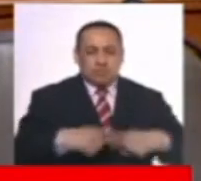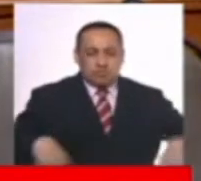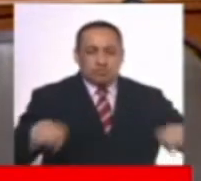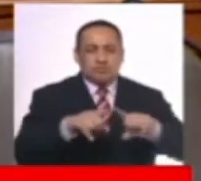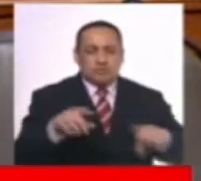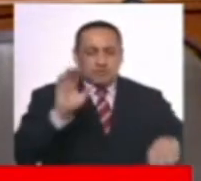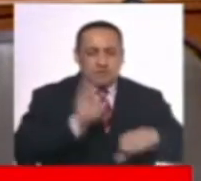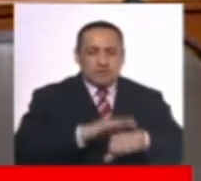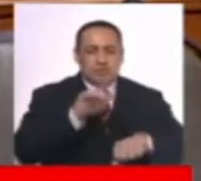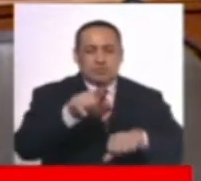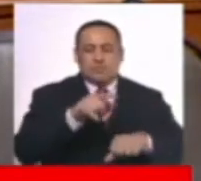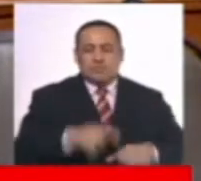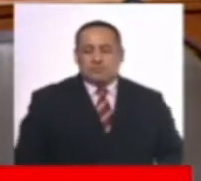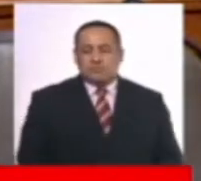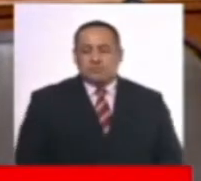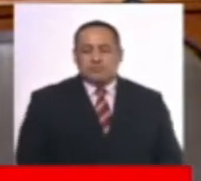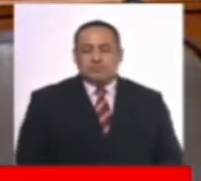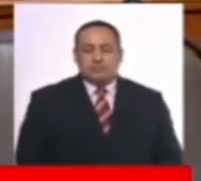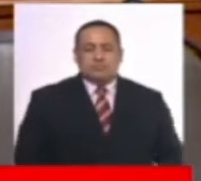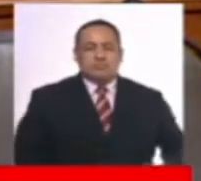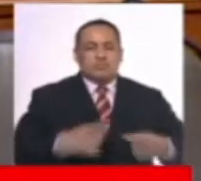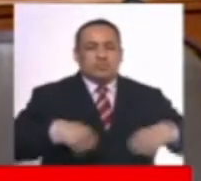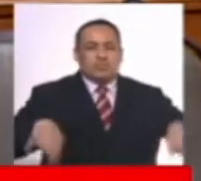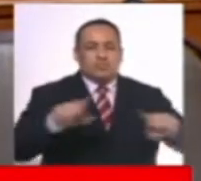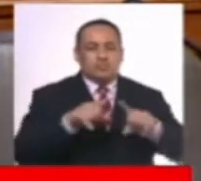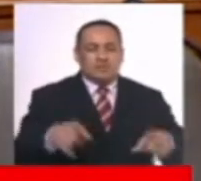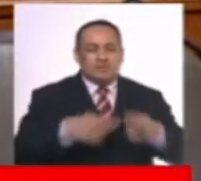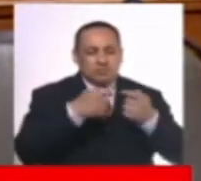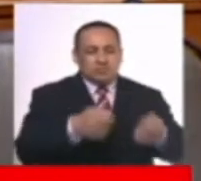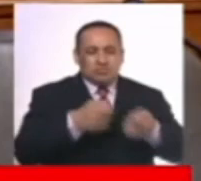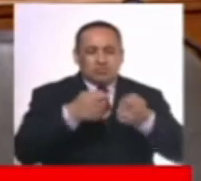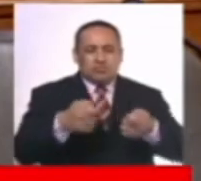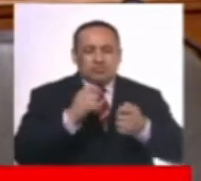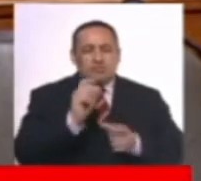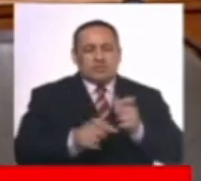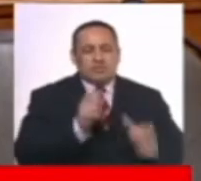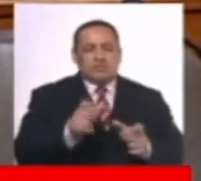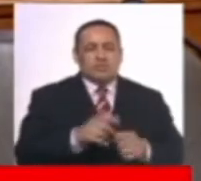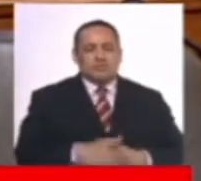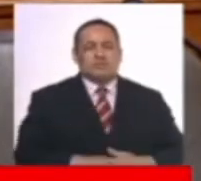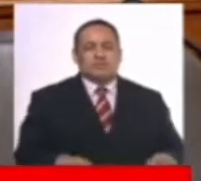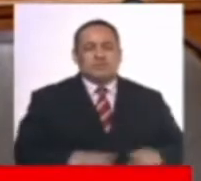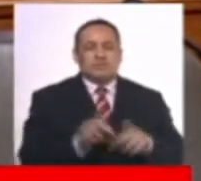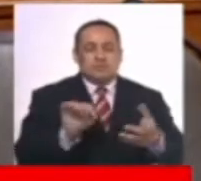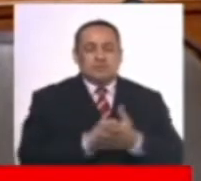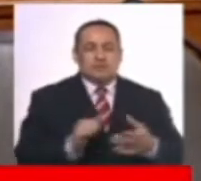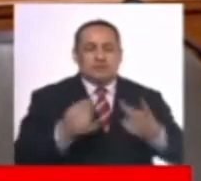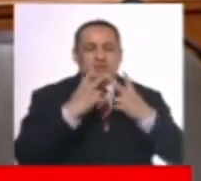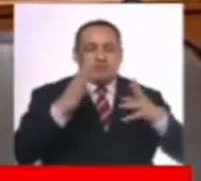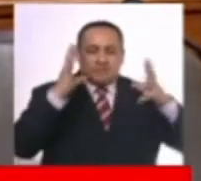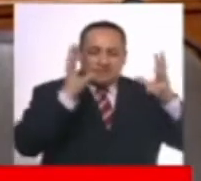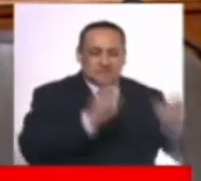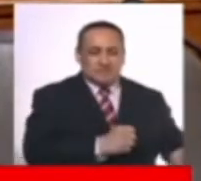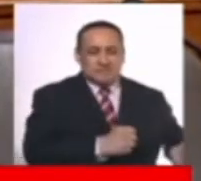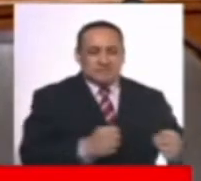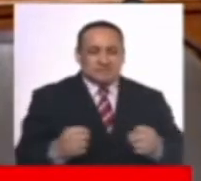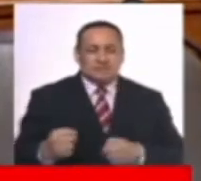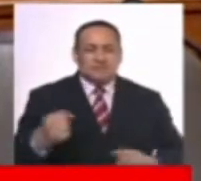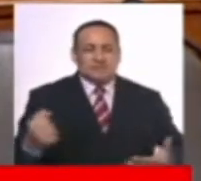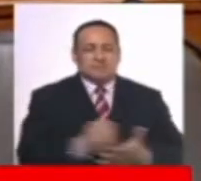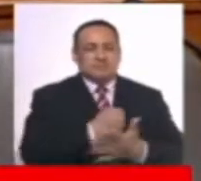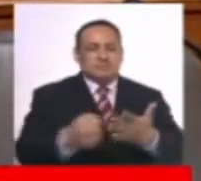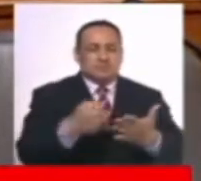Ustedes tienen la culpa. Ustedes azuzan a la población y la arrastran a la